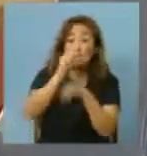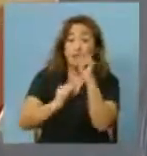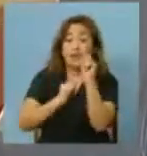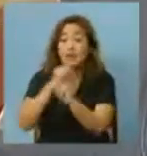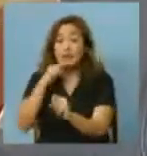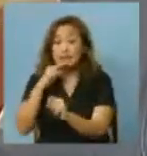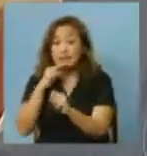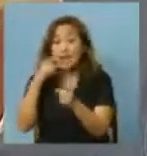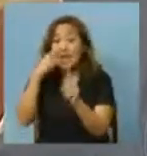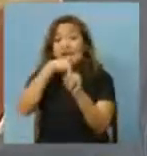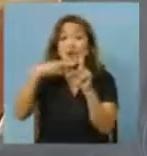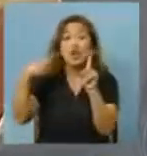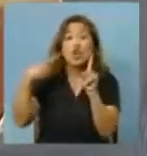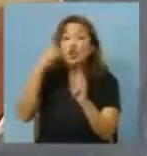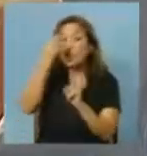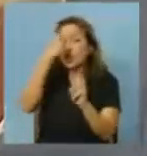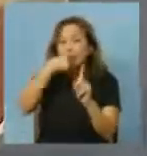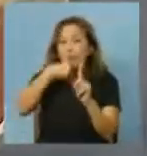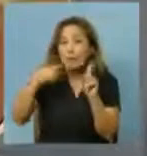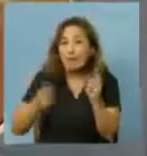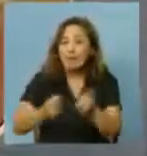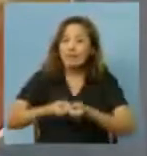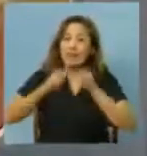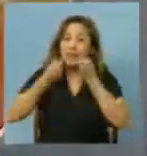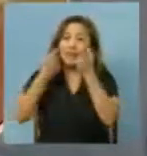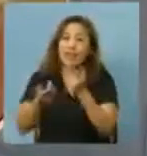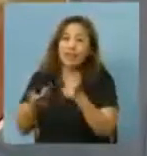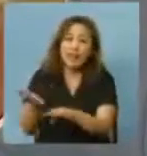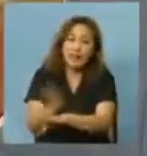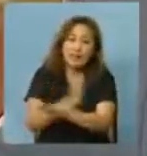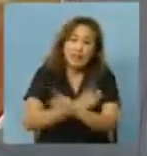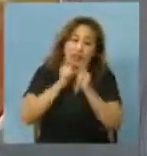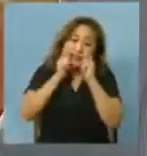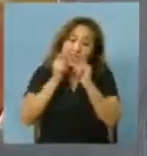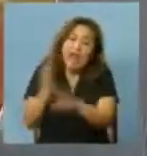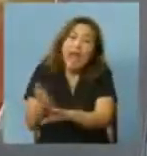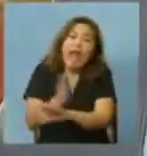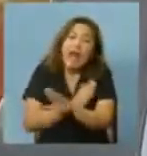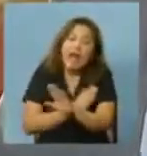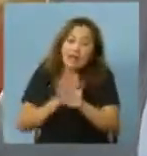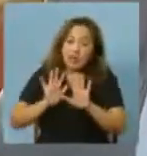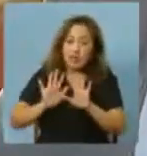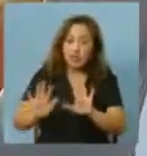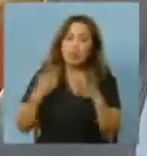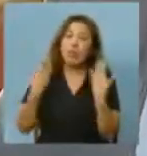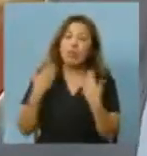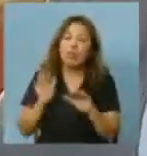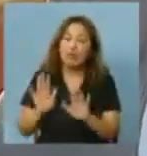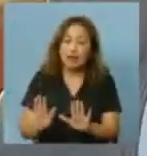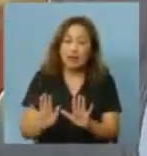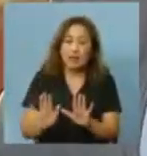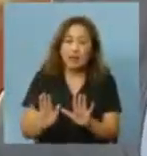El almuerzo se da a las 2:30 hoy porque nos venían a visitar ustedes, le pedí a la gente que se quedara y se ha podido quedar.